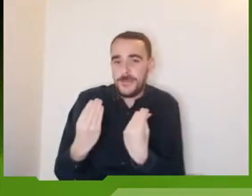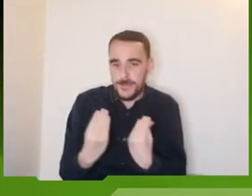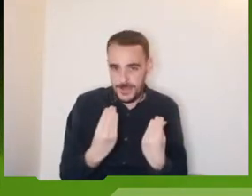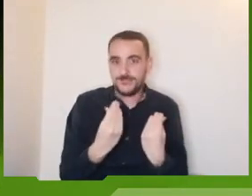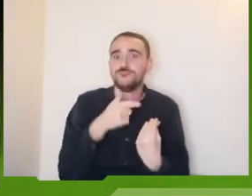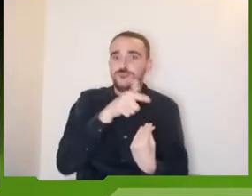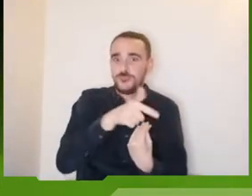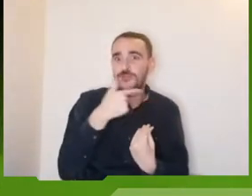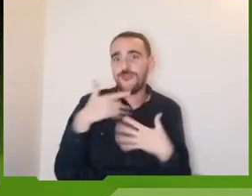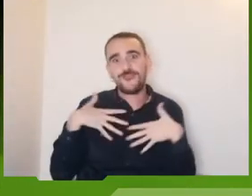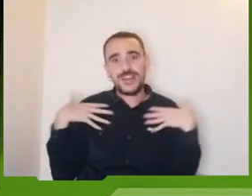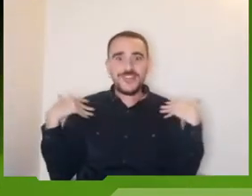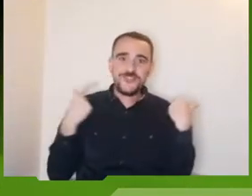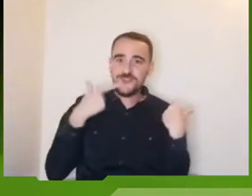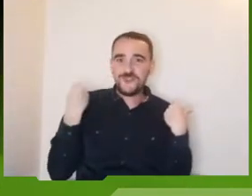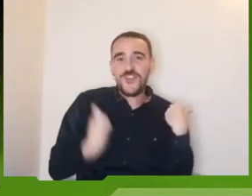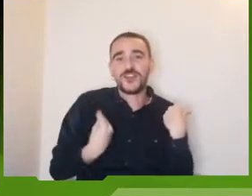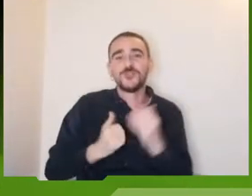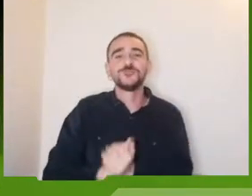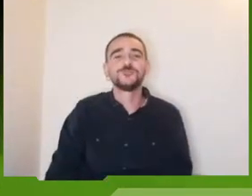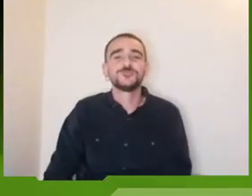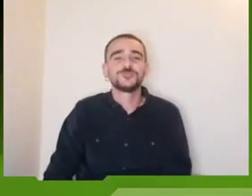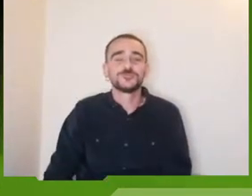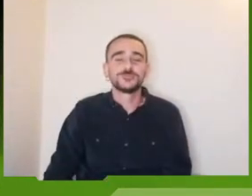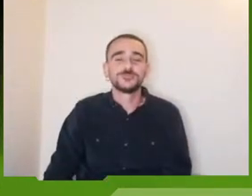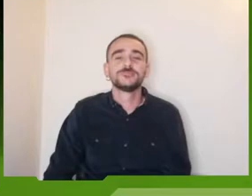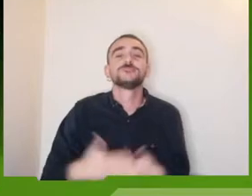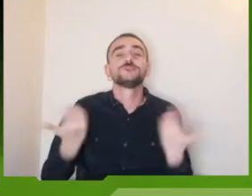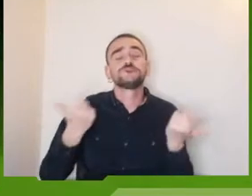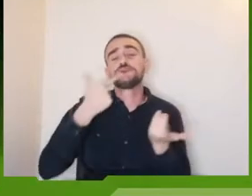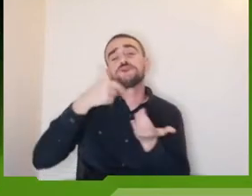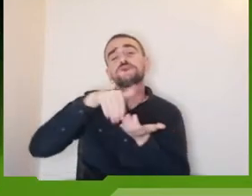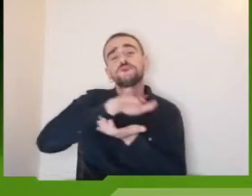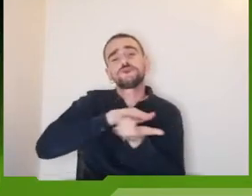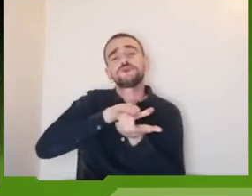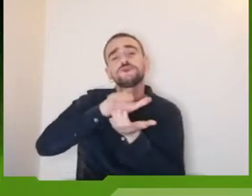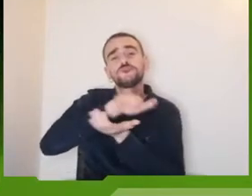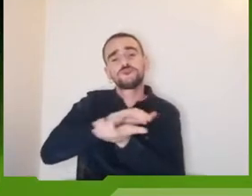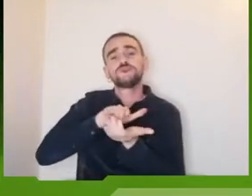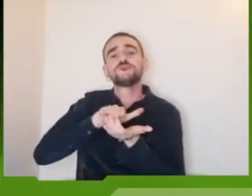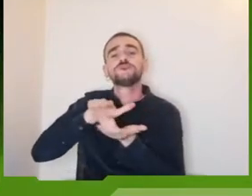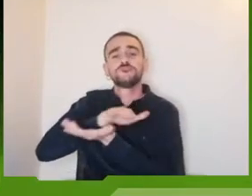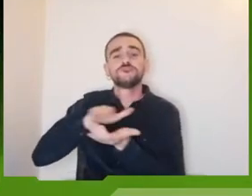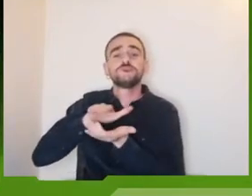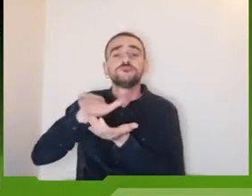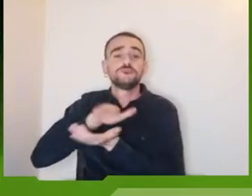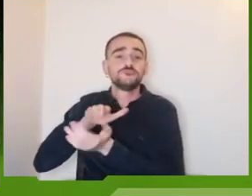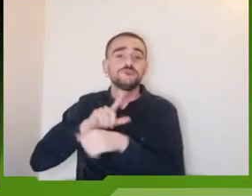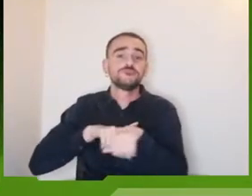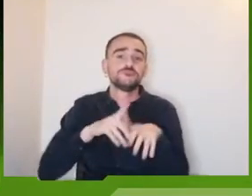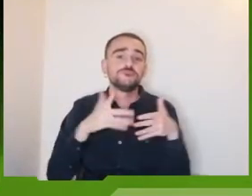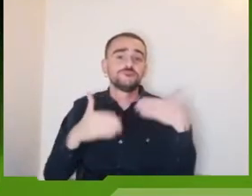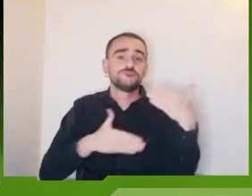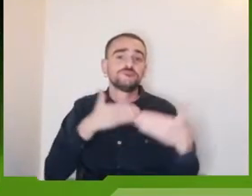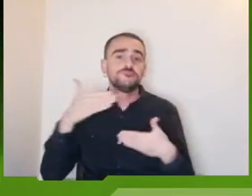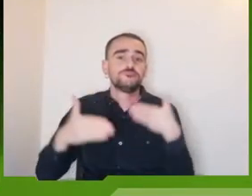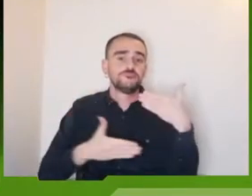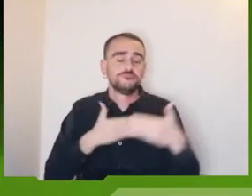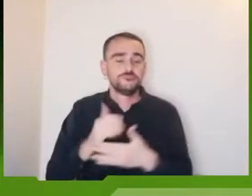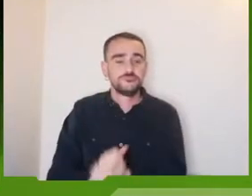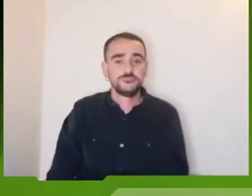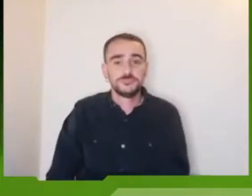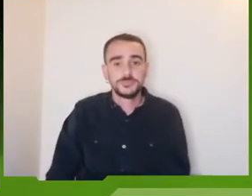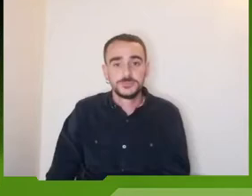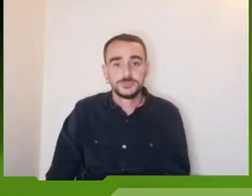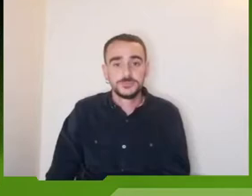Vale, vamos a hacer las formitas ahora. Este rato nos dedicaremos a esto. Quizás para que veamos